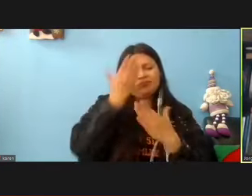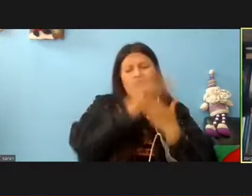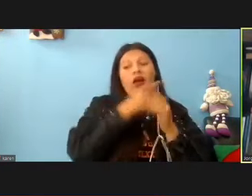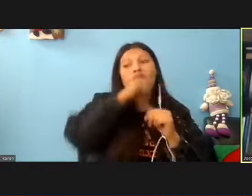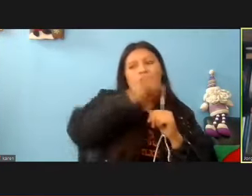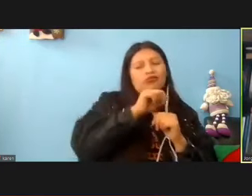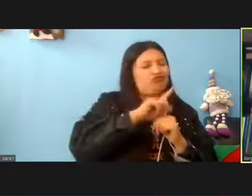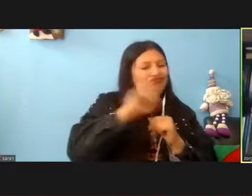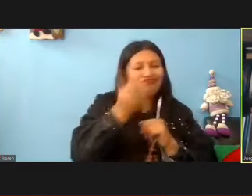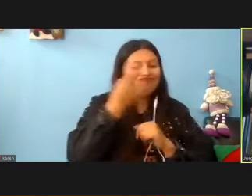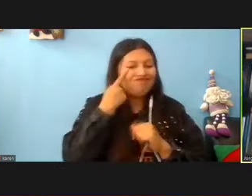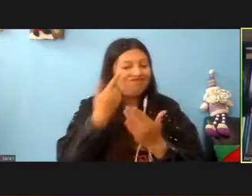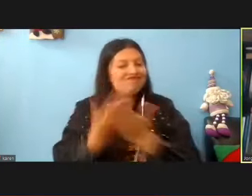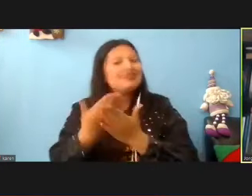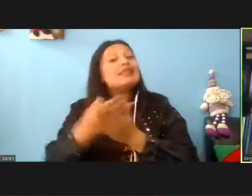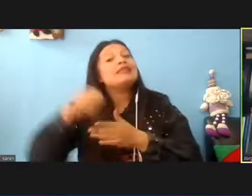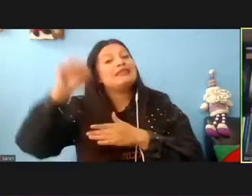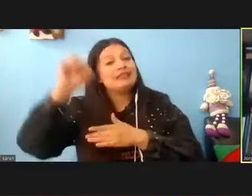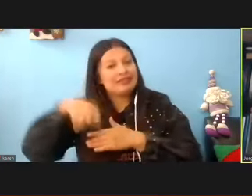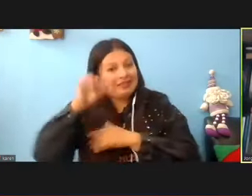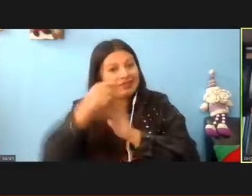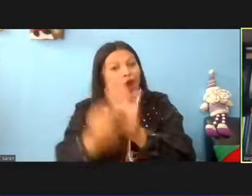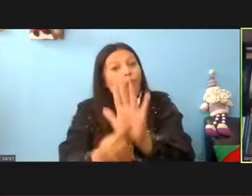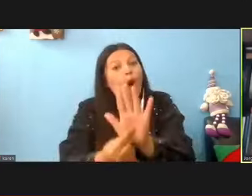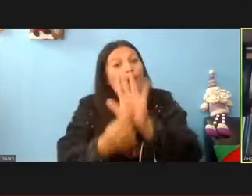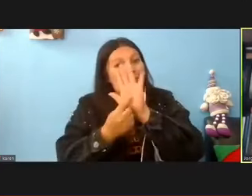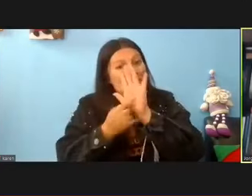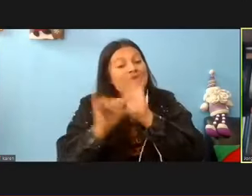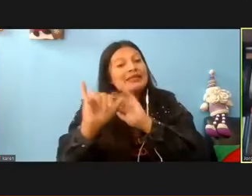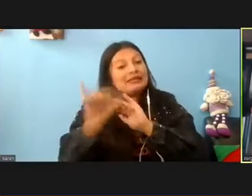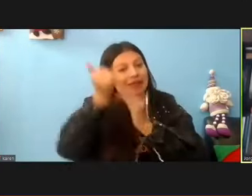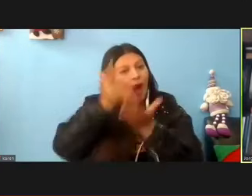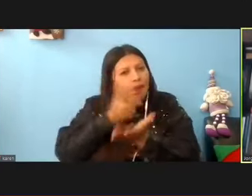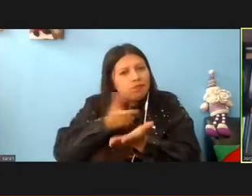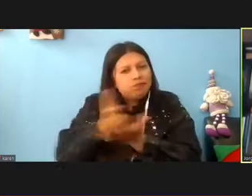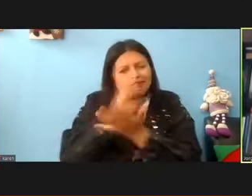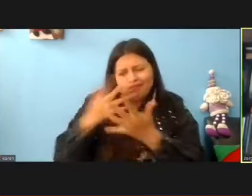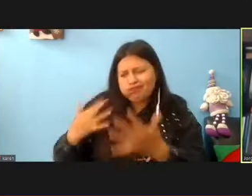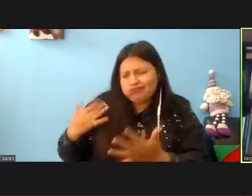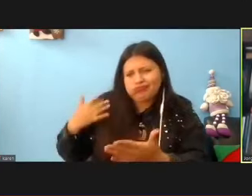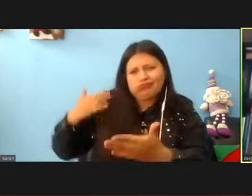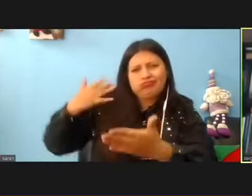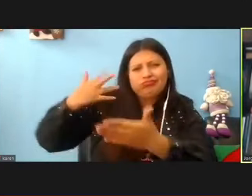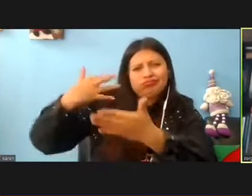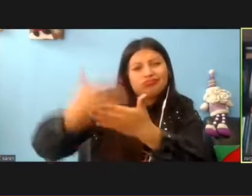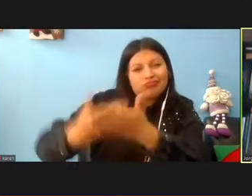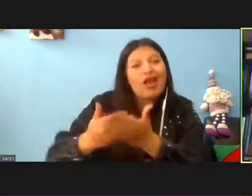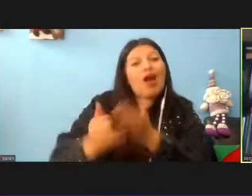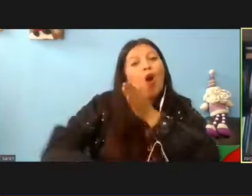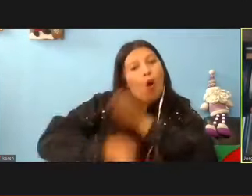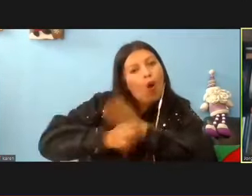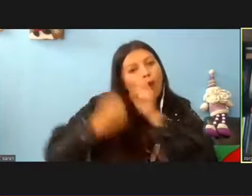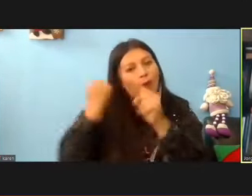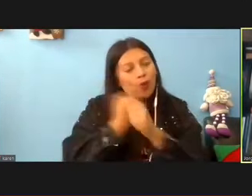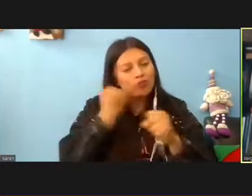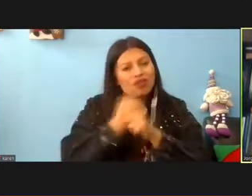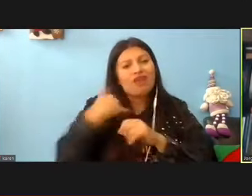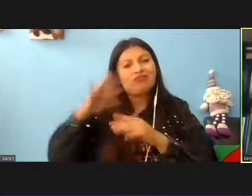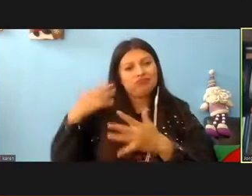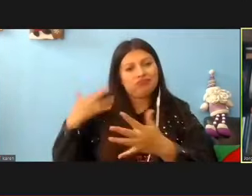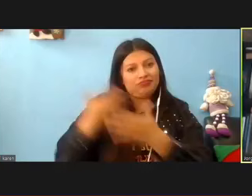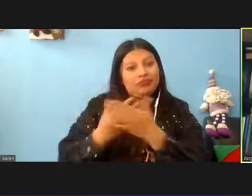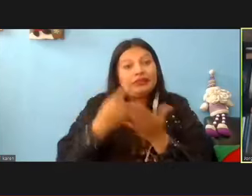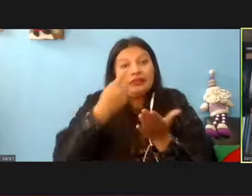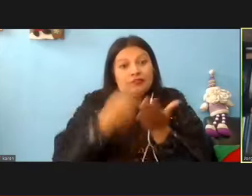afirmación, demuestran precisamente que hay un camino acumulado, que hay una trayectoria ya andada y